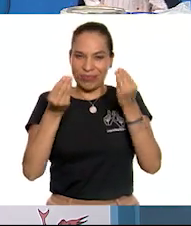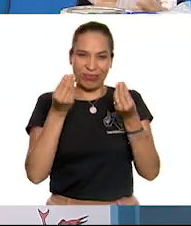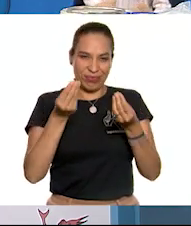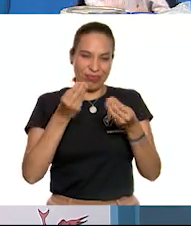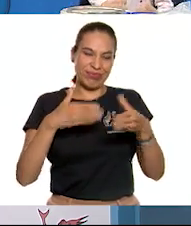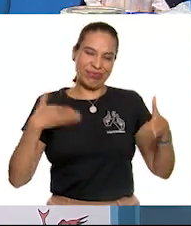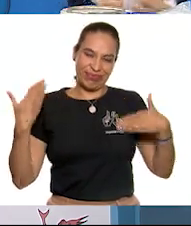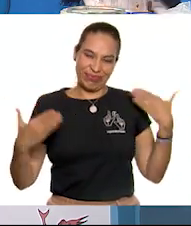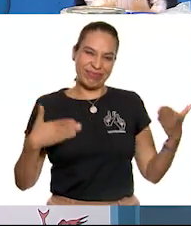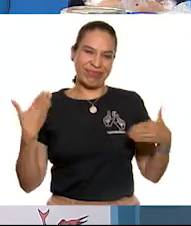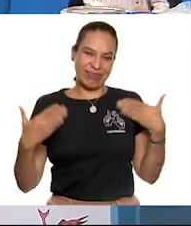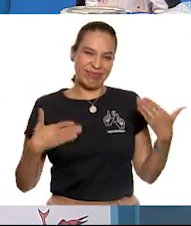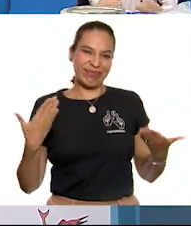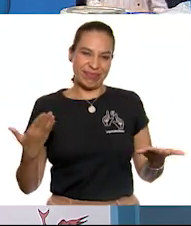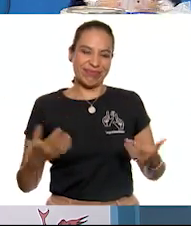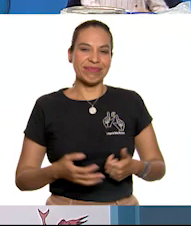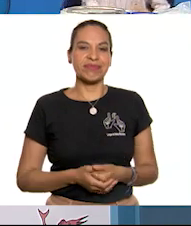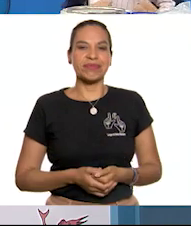mucha diversión.